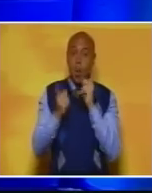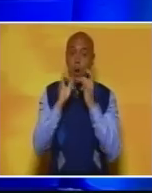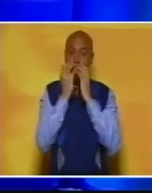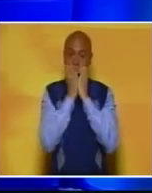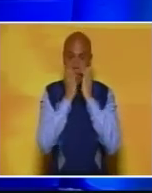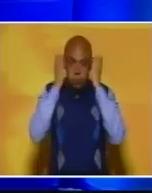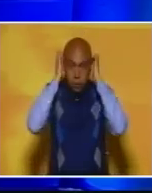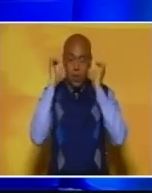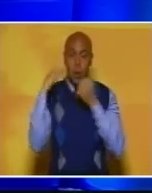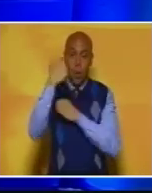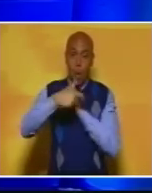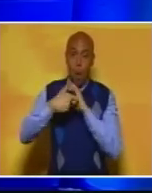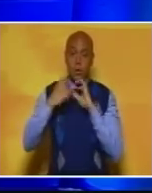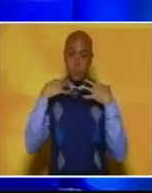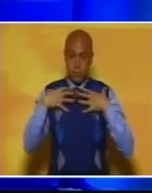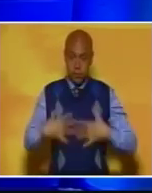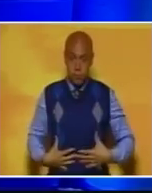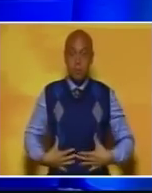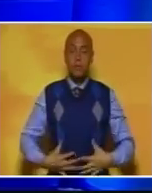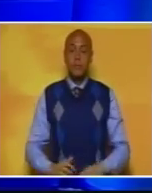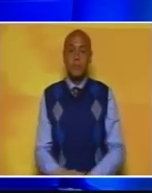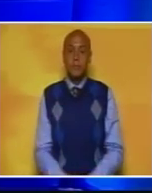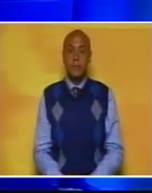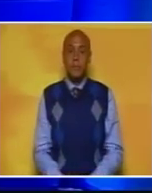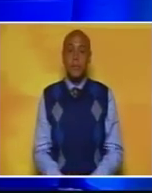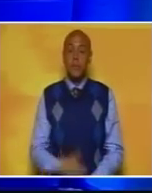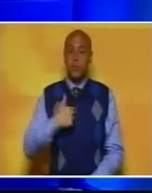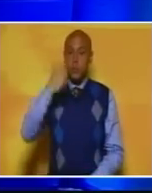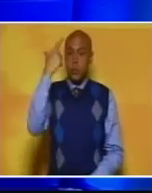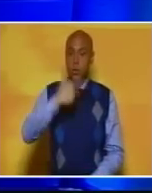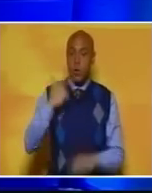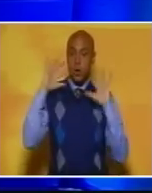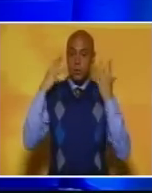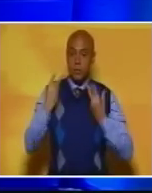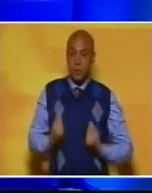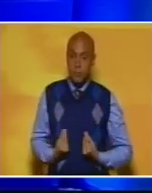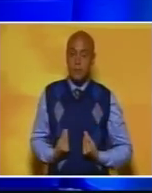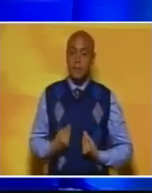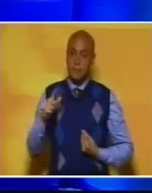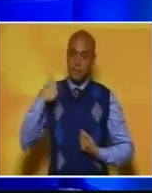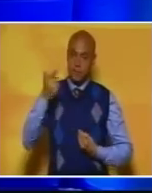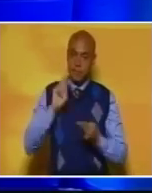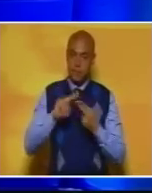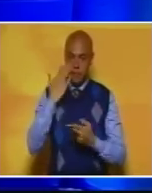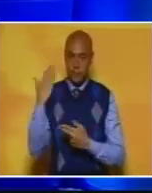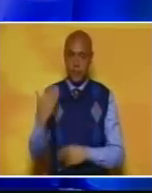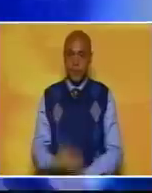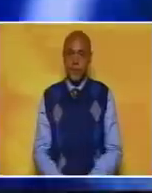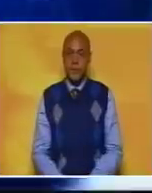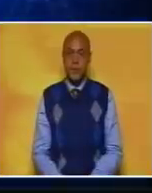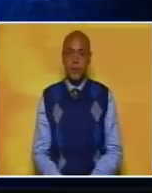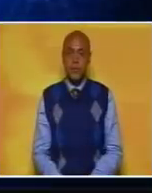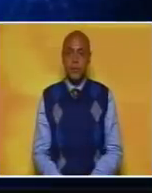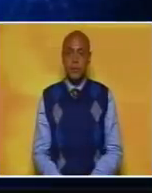de cuerpo completo, además de tapabocas. Soy Milagro Zambrano, será hasta una próxima entrega.